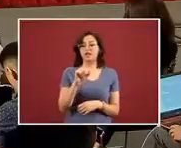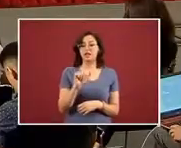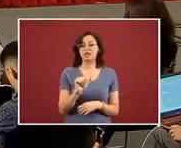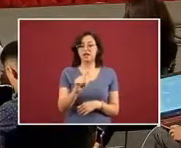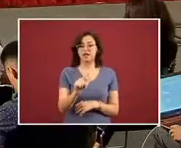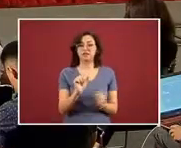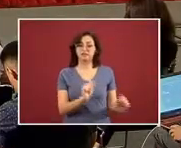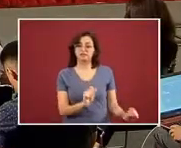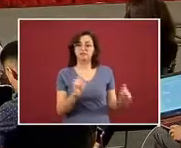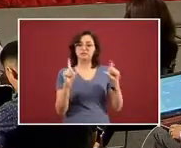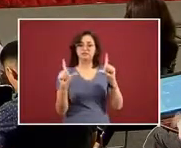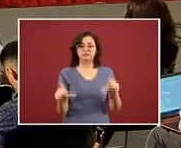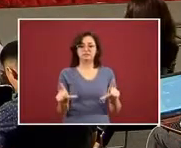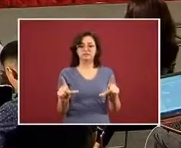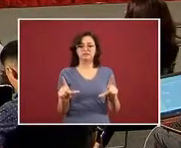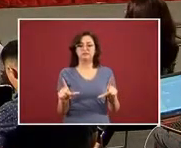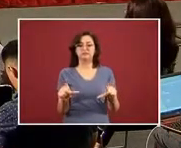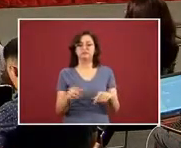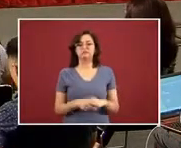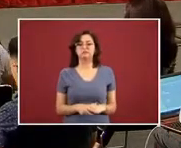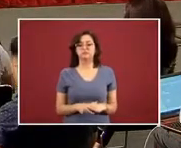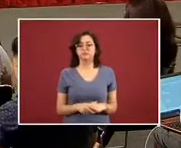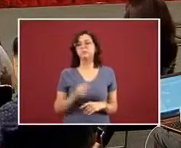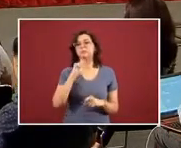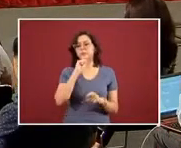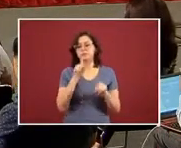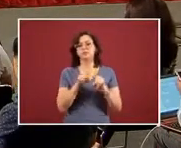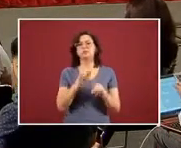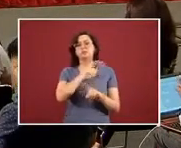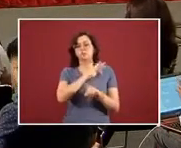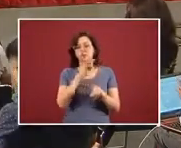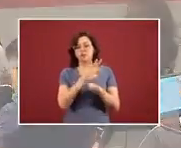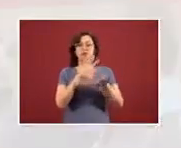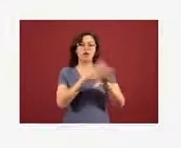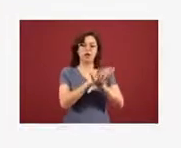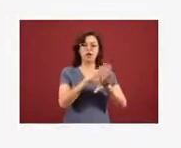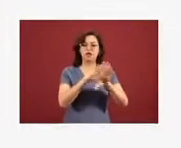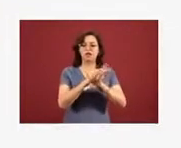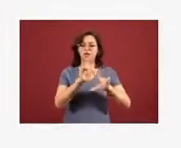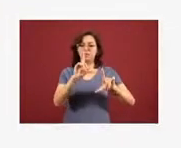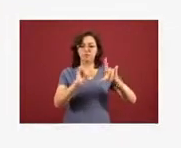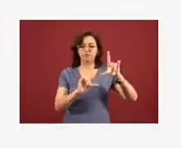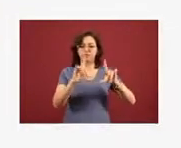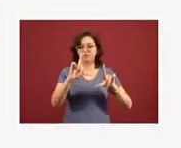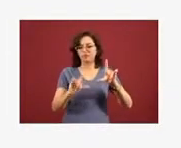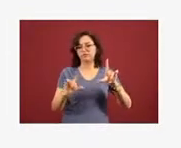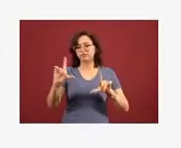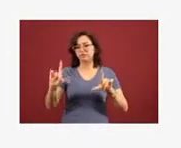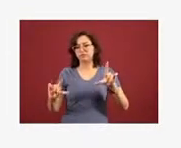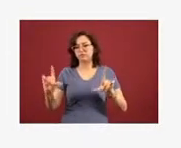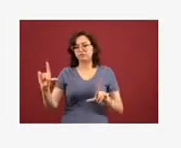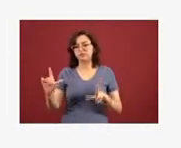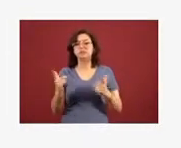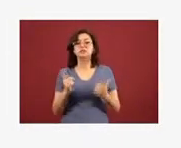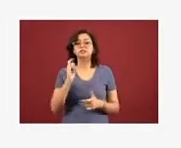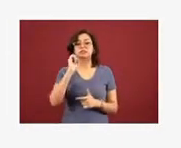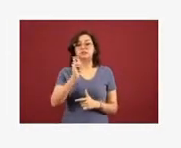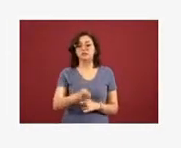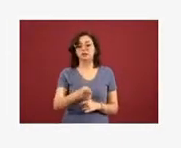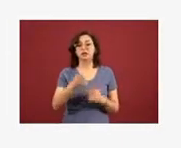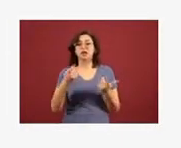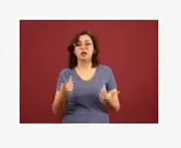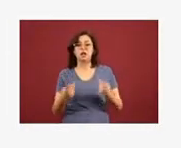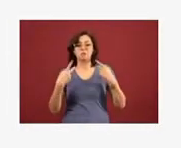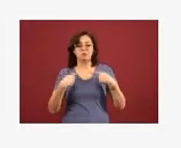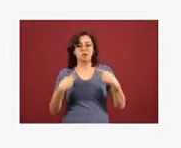siguiente diapositiva que tenemos, en donde también puede haber una redistribución en el orden de los estados, y esto representa en un momento